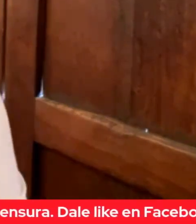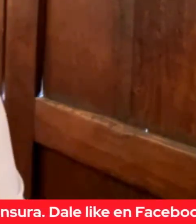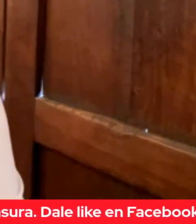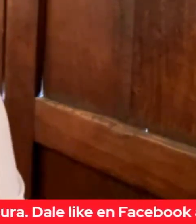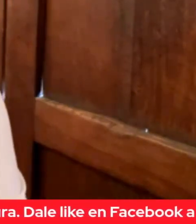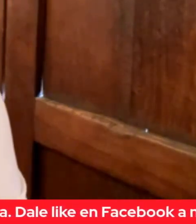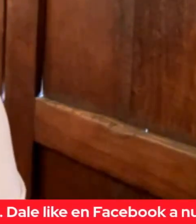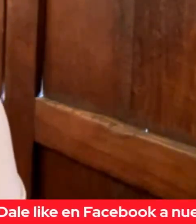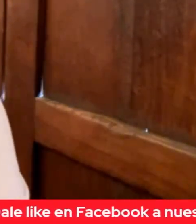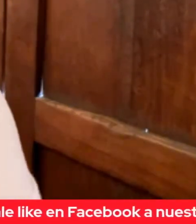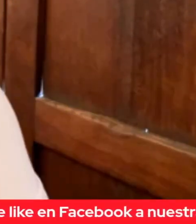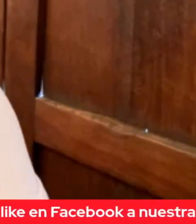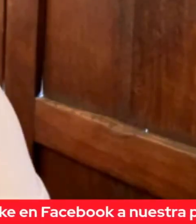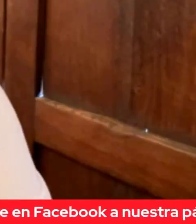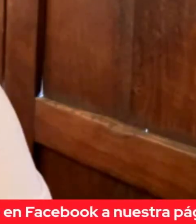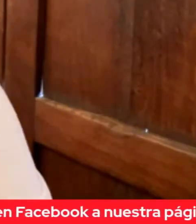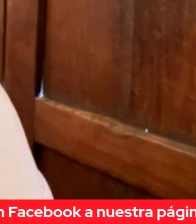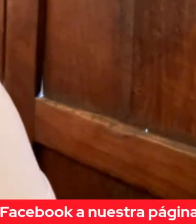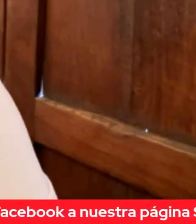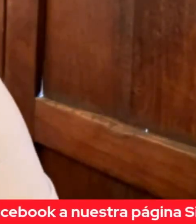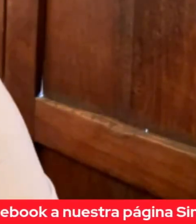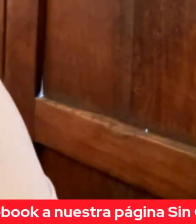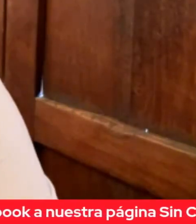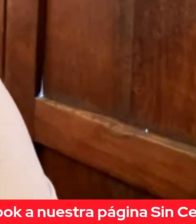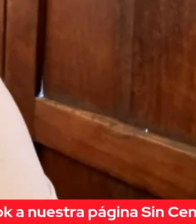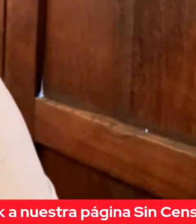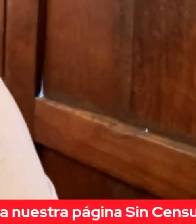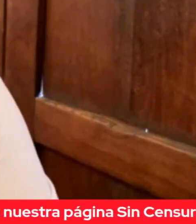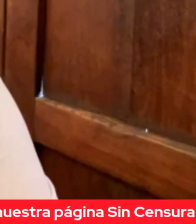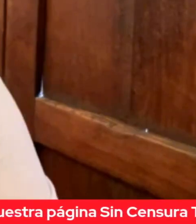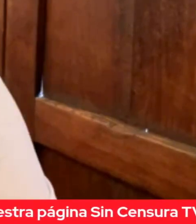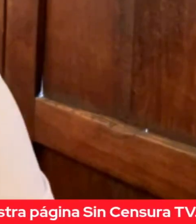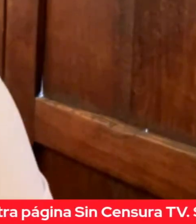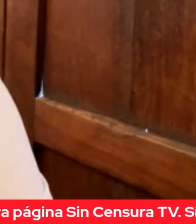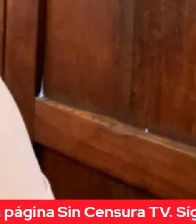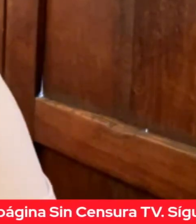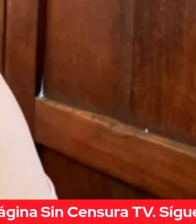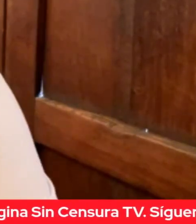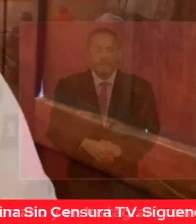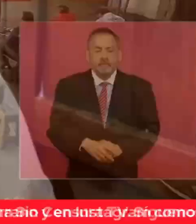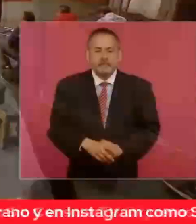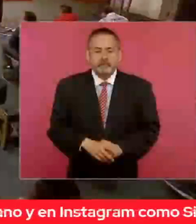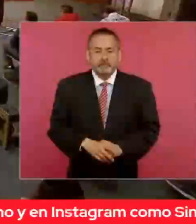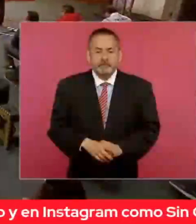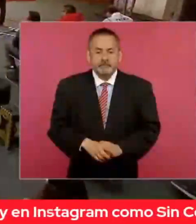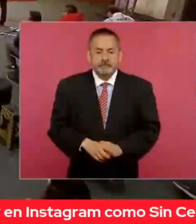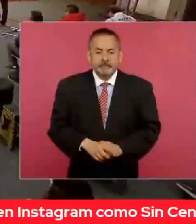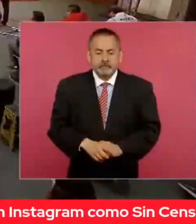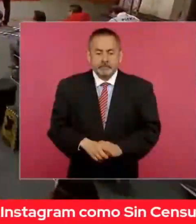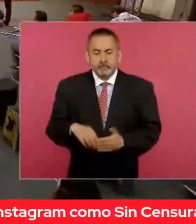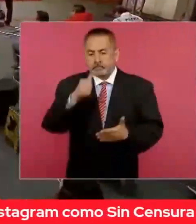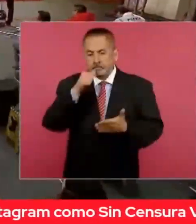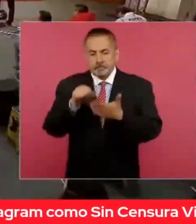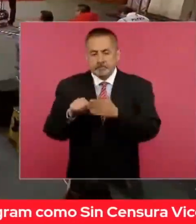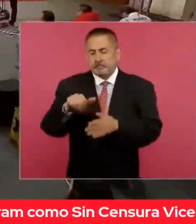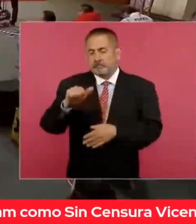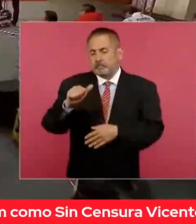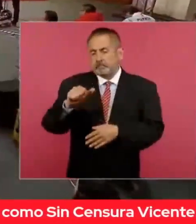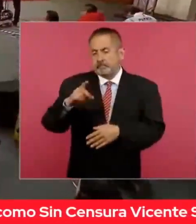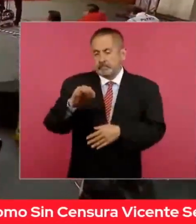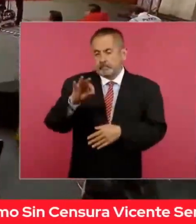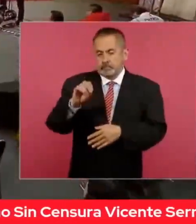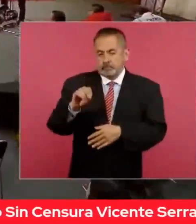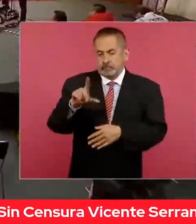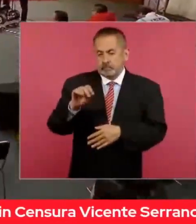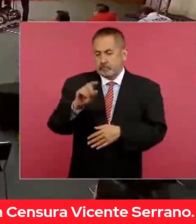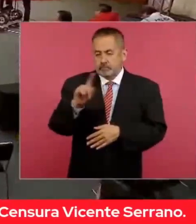presidente con las que iniciamos esta mesa de investigación Contralínea sin Censura TV. Carta de Adolfo López Mateos al pueblo de